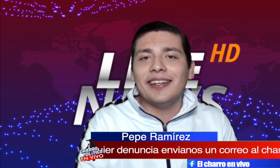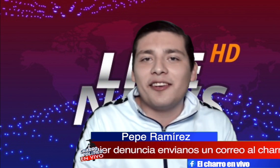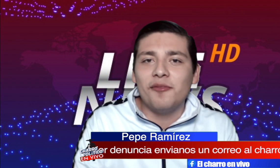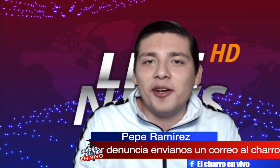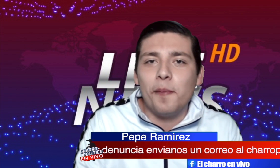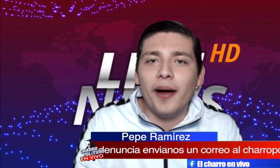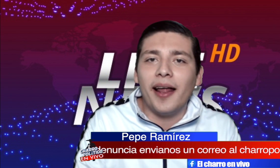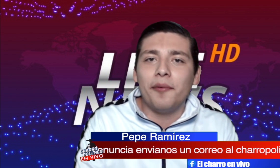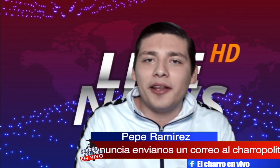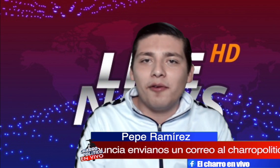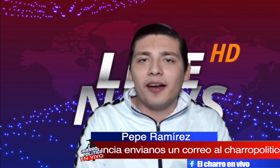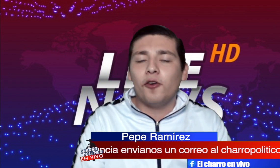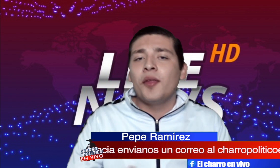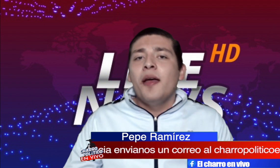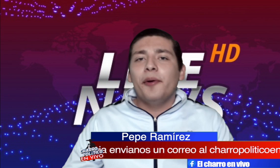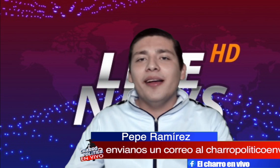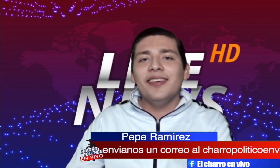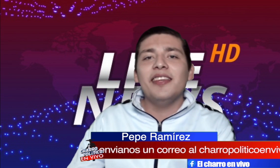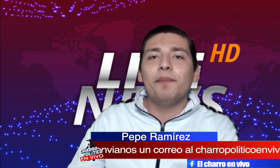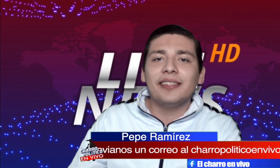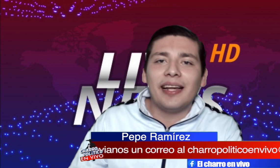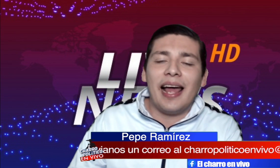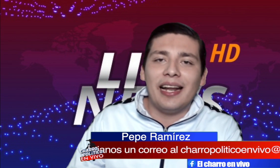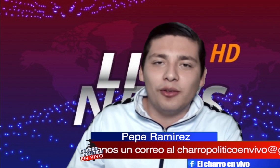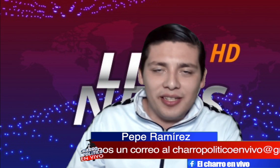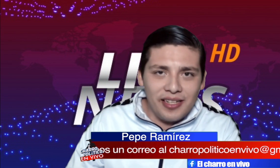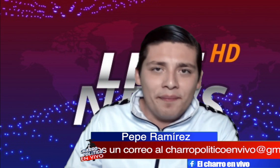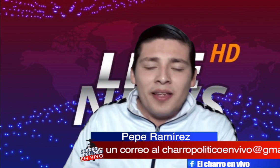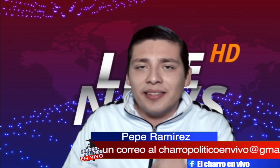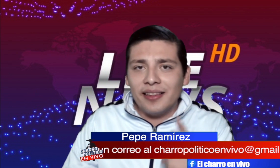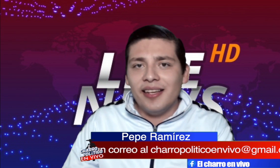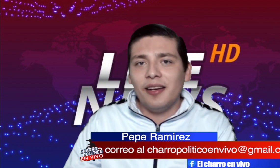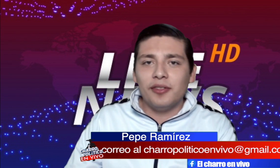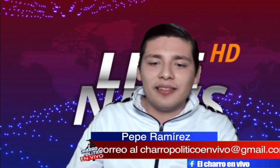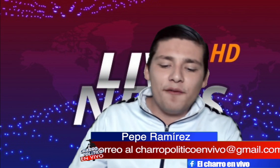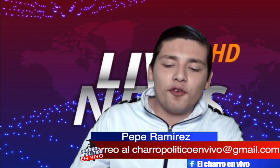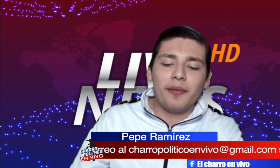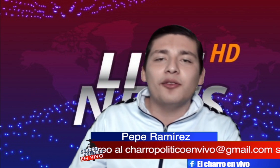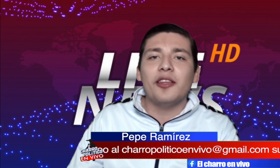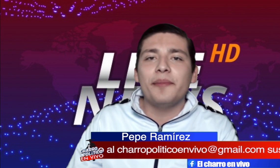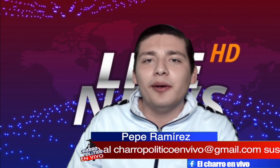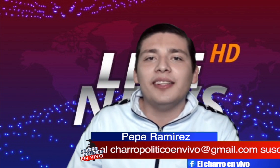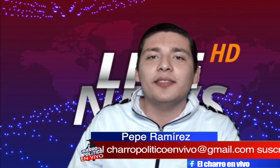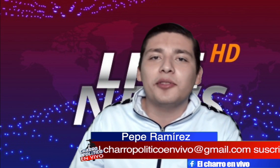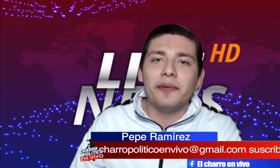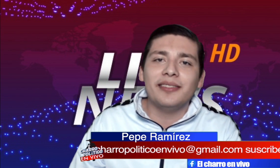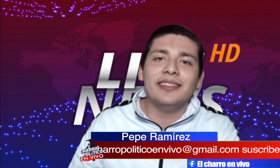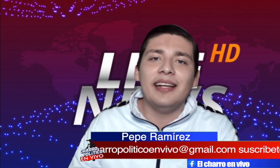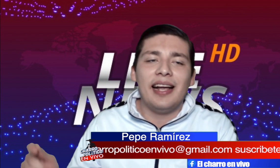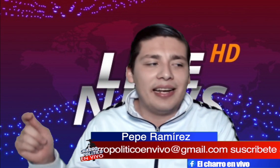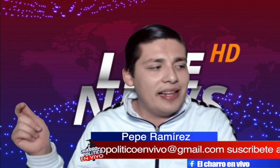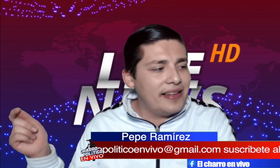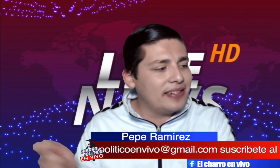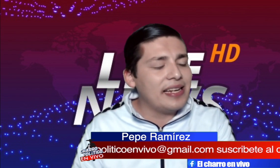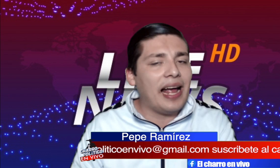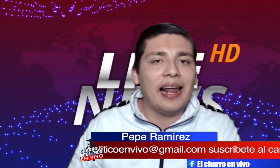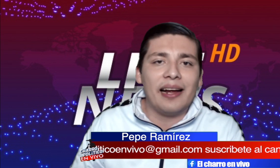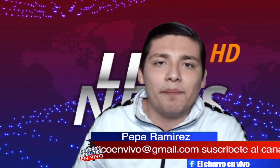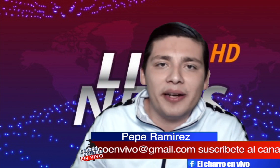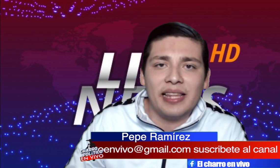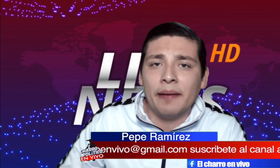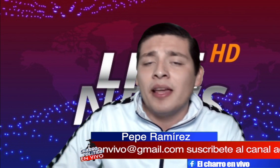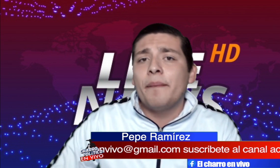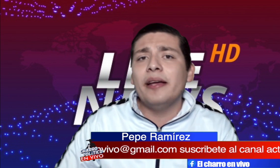que te quedes aquí conmigo para averiguarlo. Pero antes de pasar a la noticia, si a ti te gusta estar informado, te invito a que te suscribas a este canal, le des click